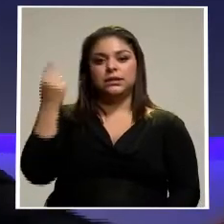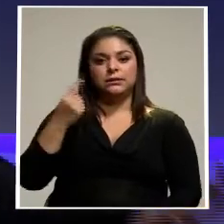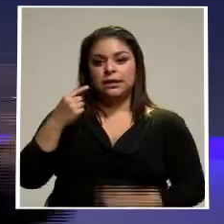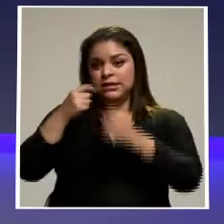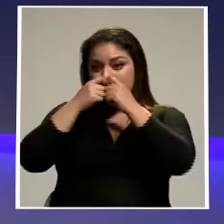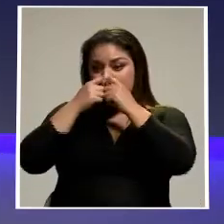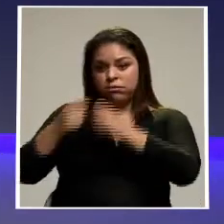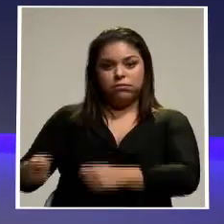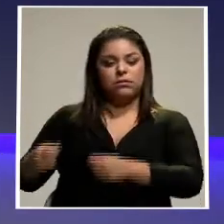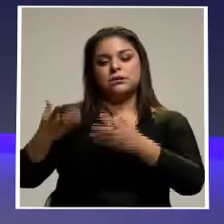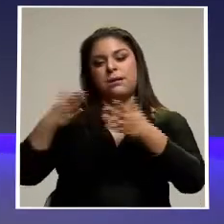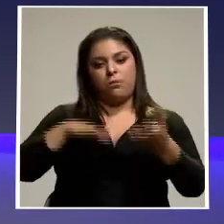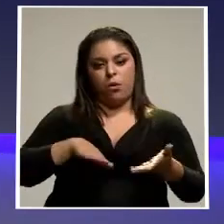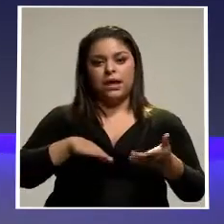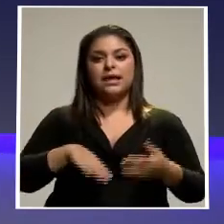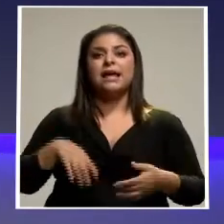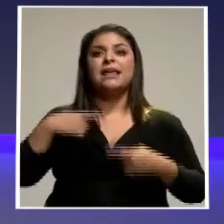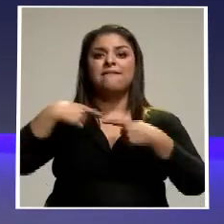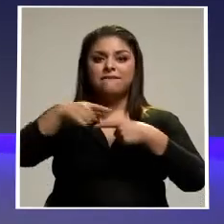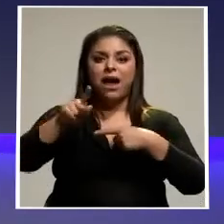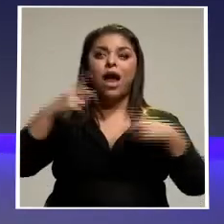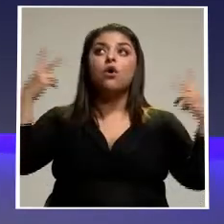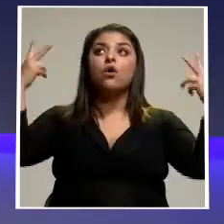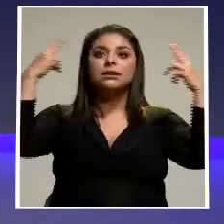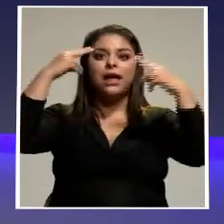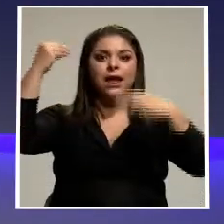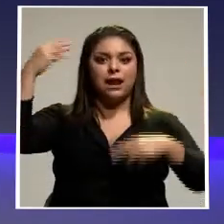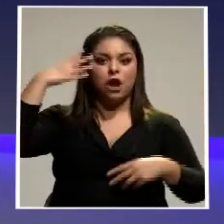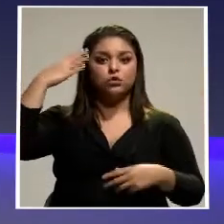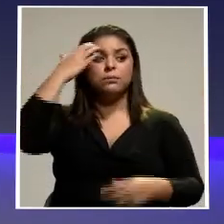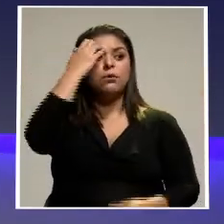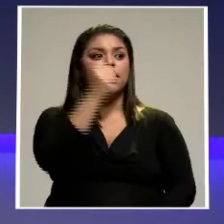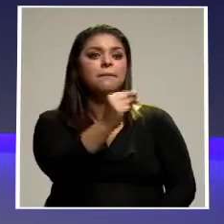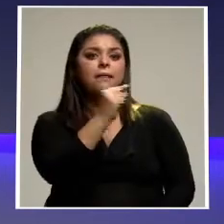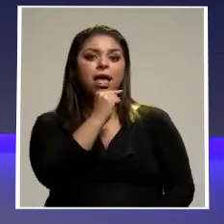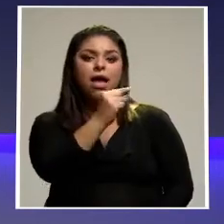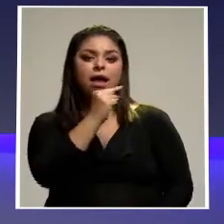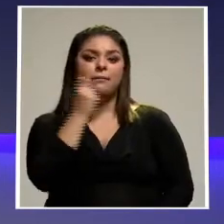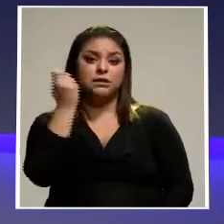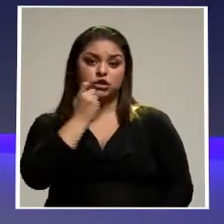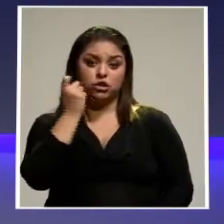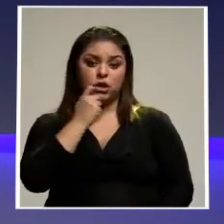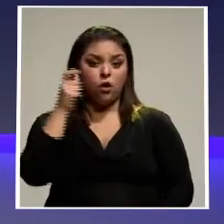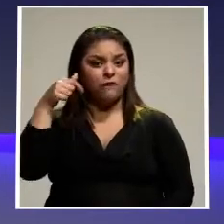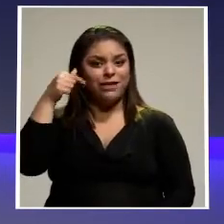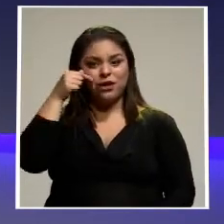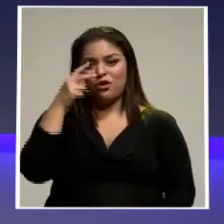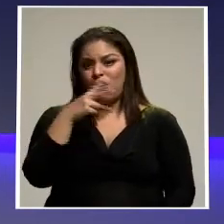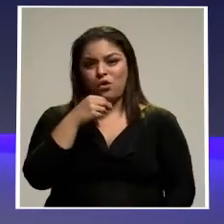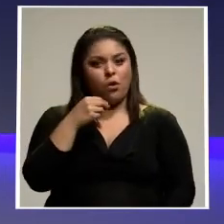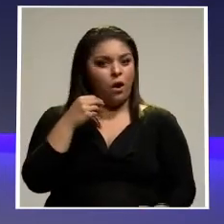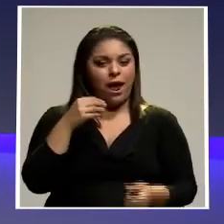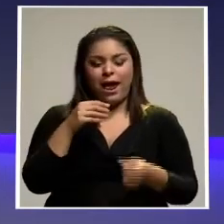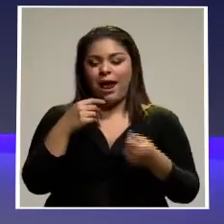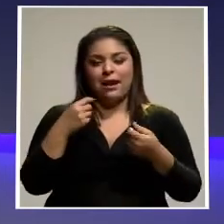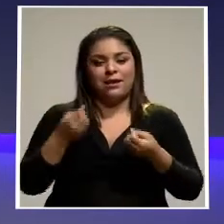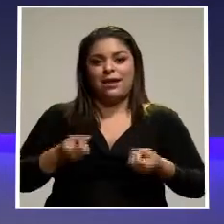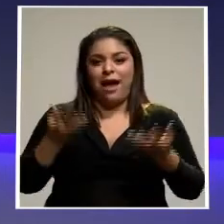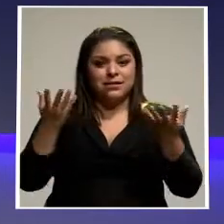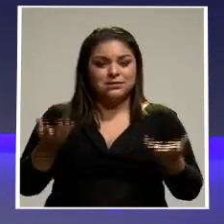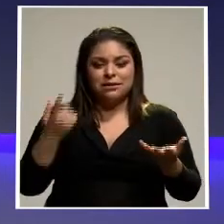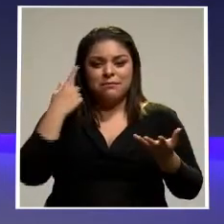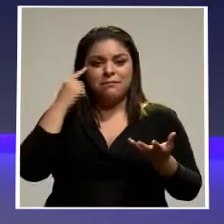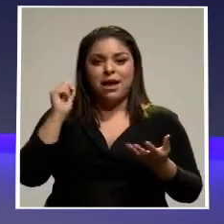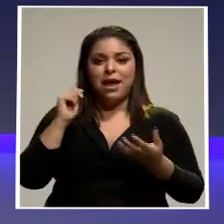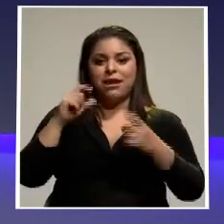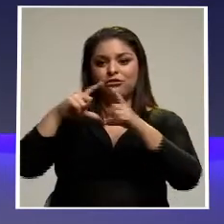muere, le van a cortar la luz porque el subsidio que le da el Estado no alcanza para el nivel de recibo que tiene, porque como tiene que